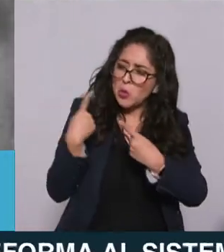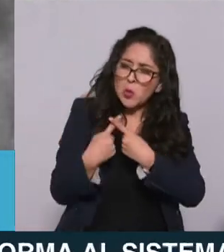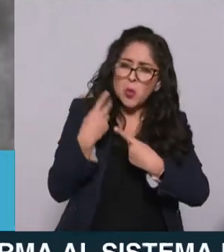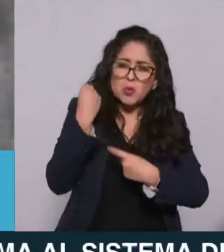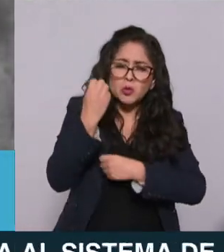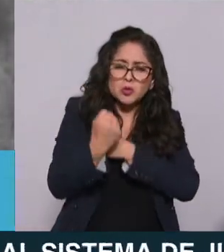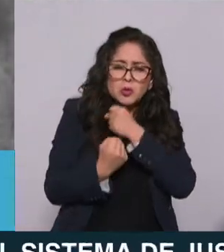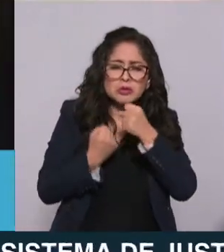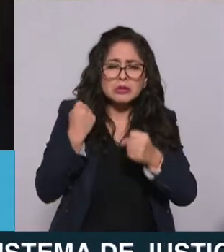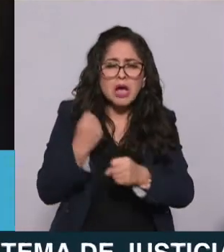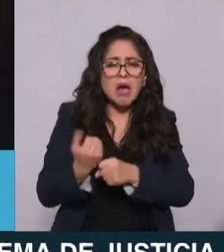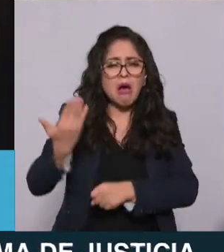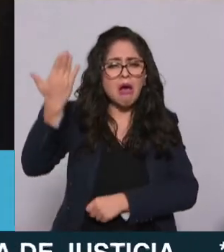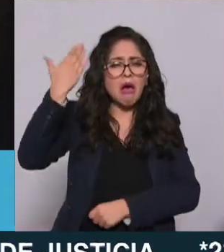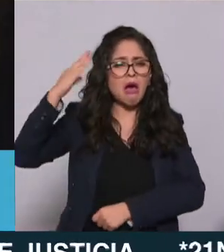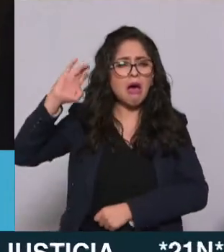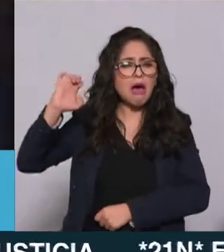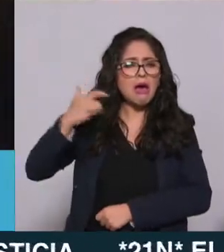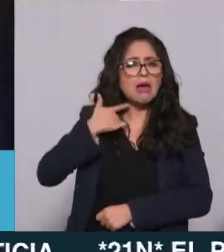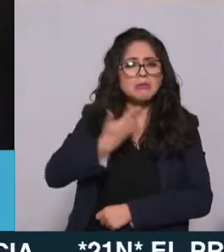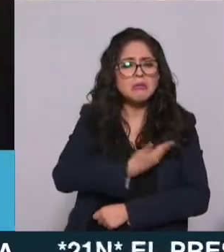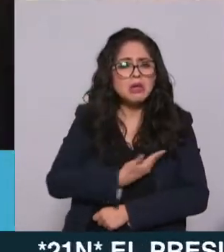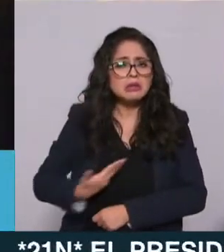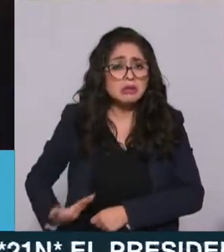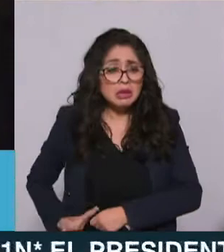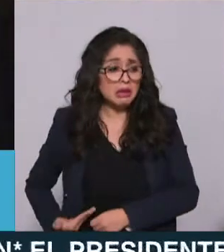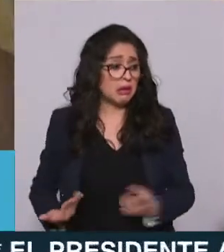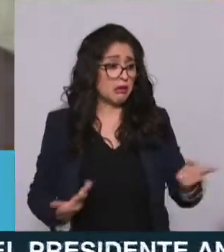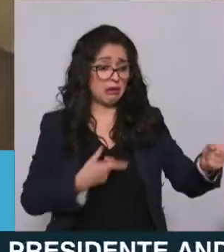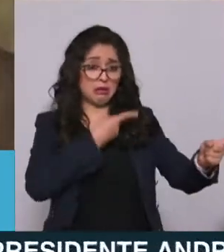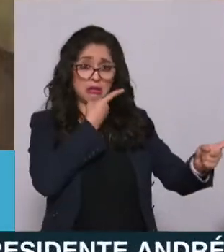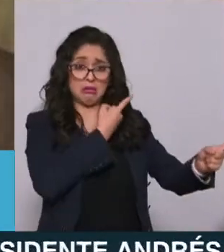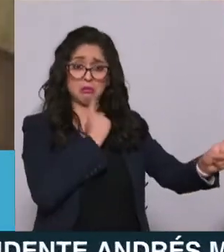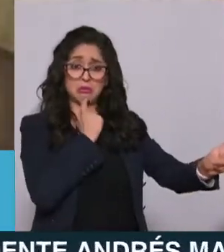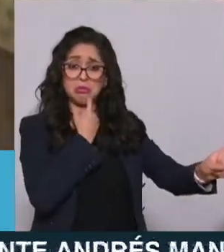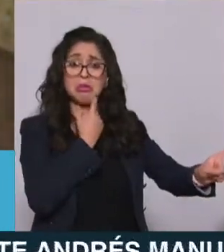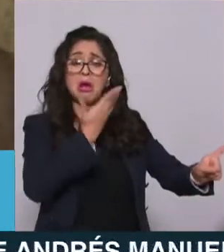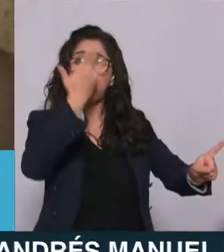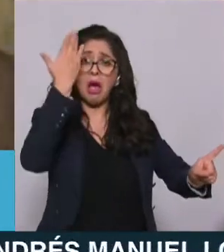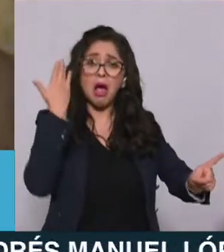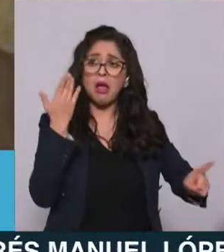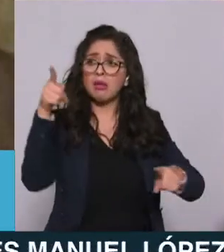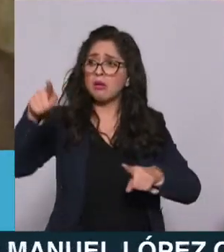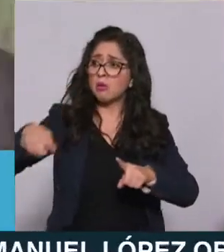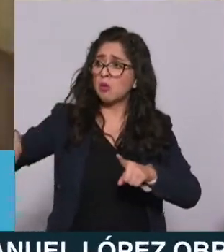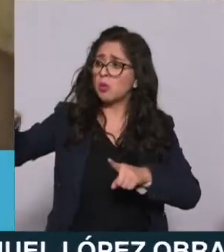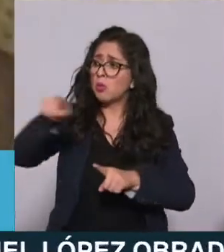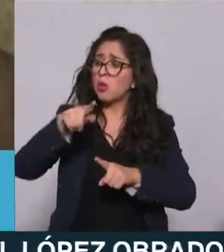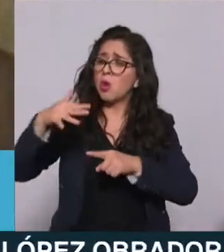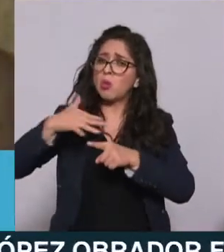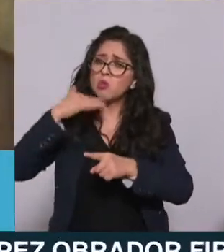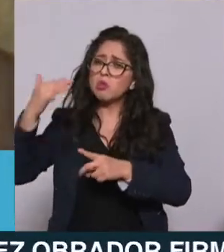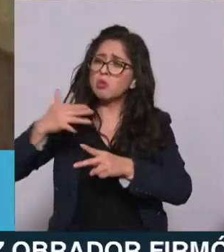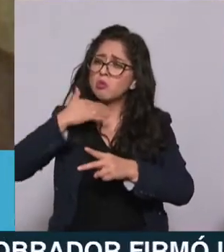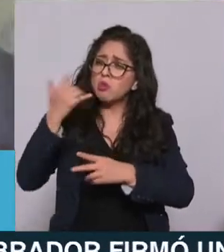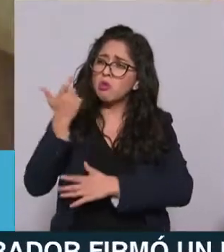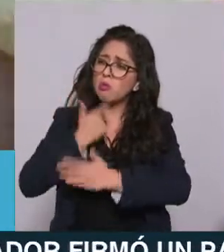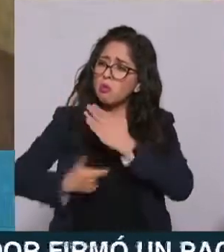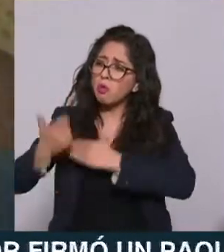la corrupción, y se ha dedicado a decir que le entregaron un país con grandes